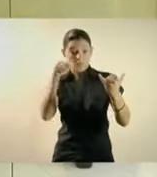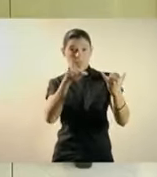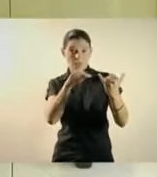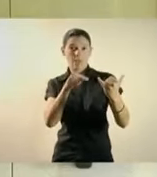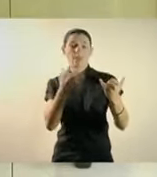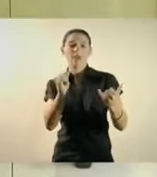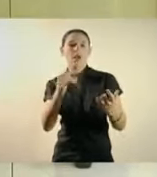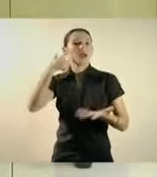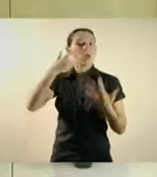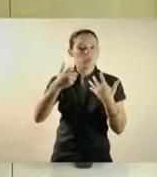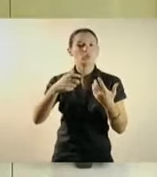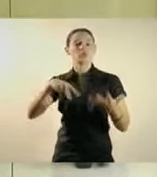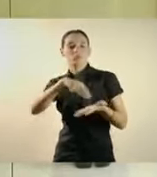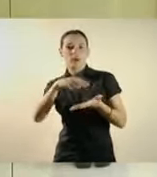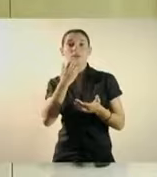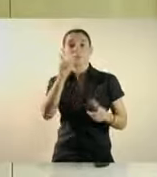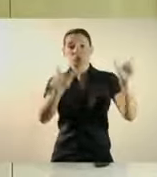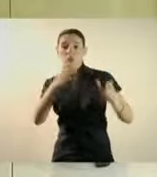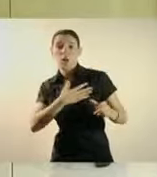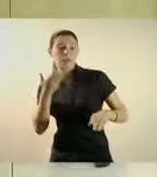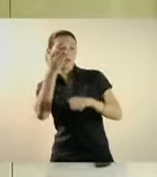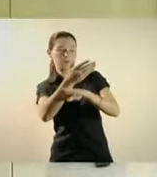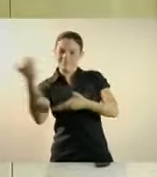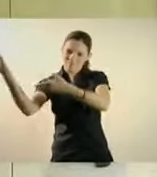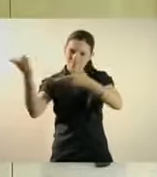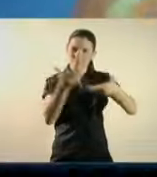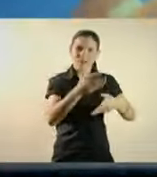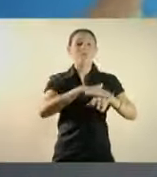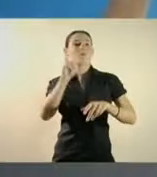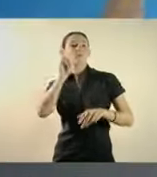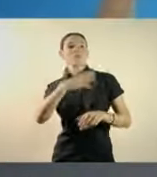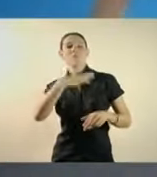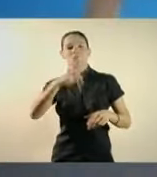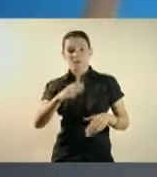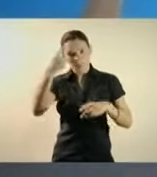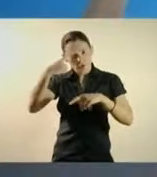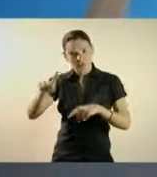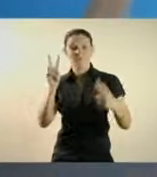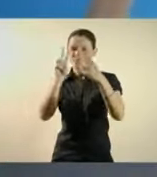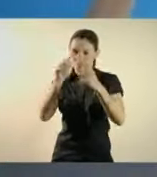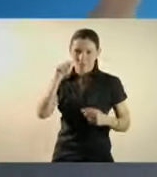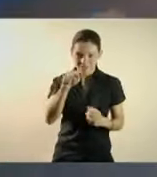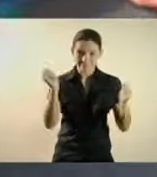una actuación, y si las personas quieren ir a verlo, pues están invitadas, que lo sepan, y ahí nos vemos.